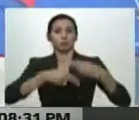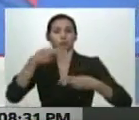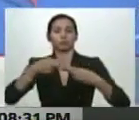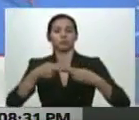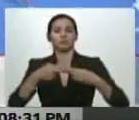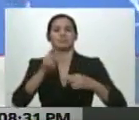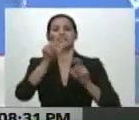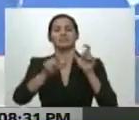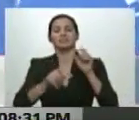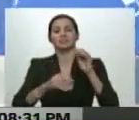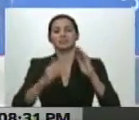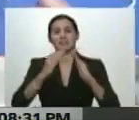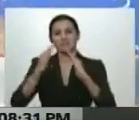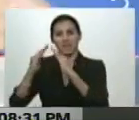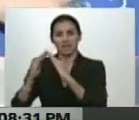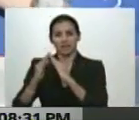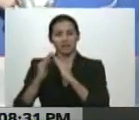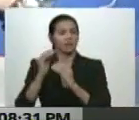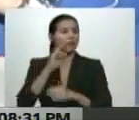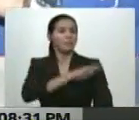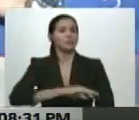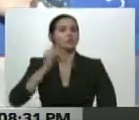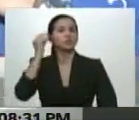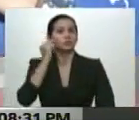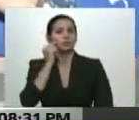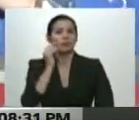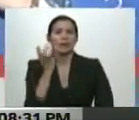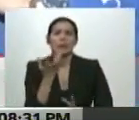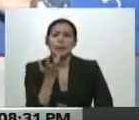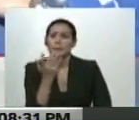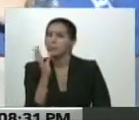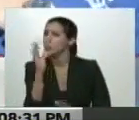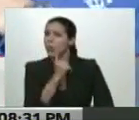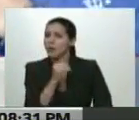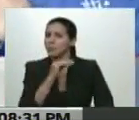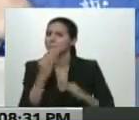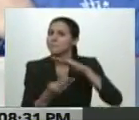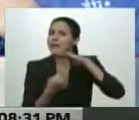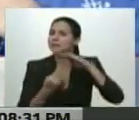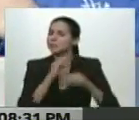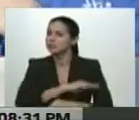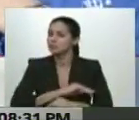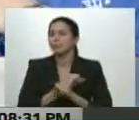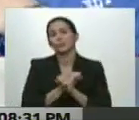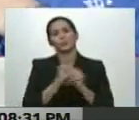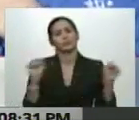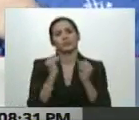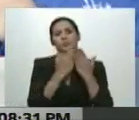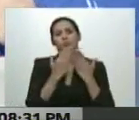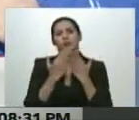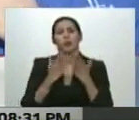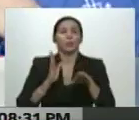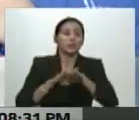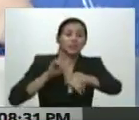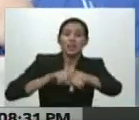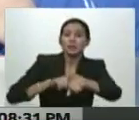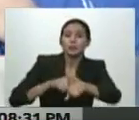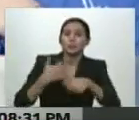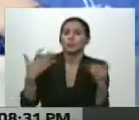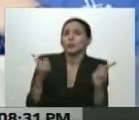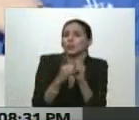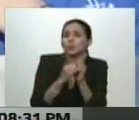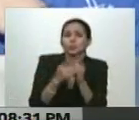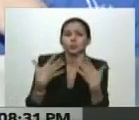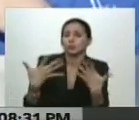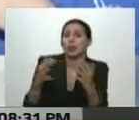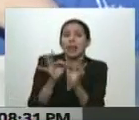misión Sucre. Si no hubiese llegado a la base de misiones, de verdad no fuera estudiado, porque por el tiempo, por lo